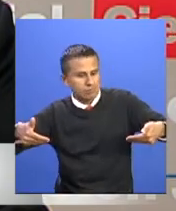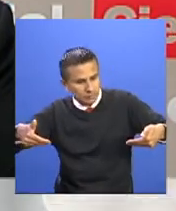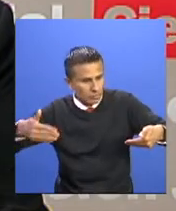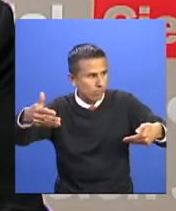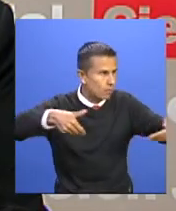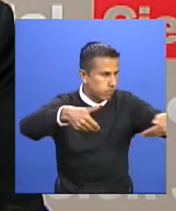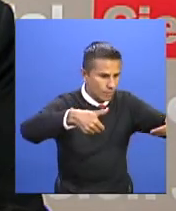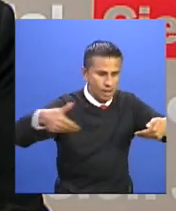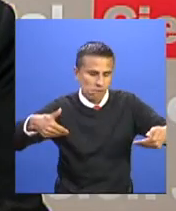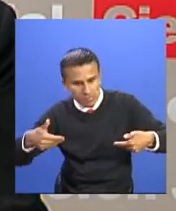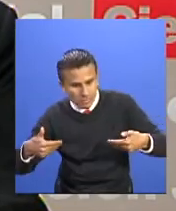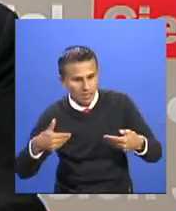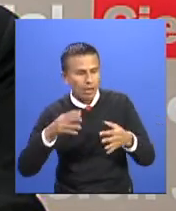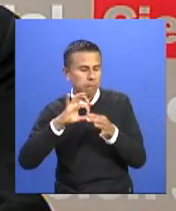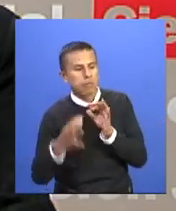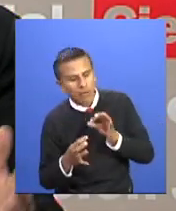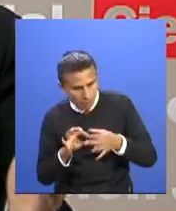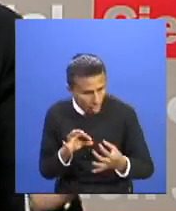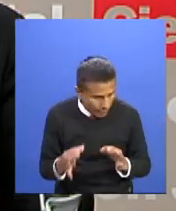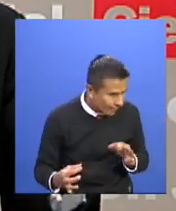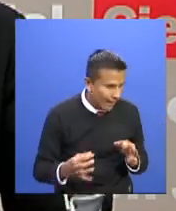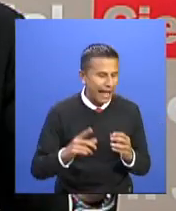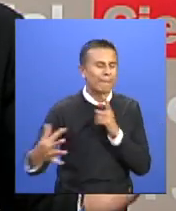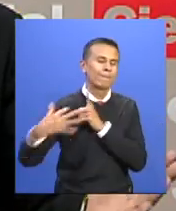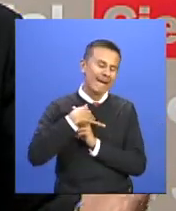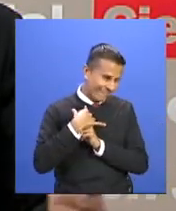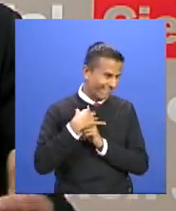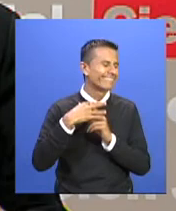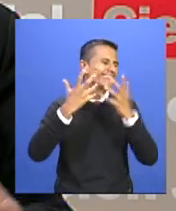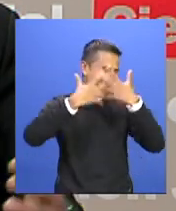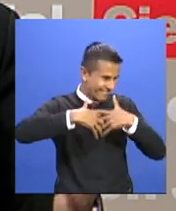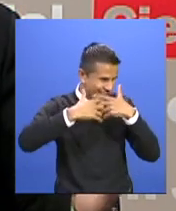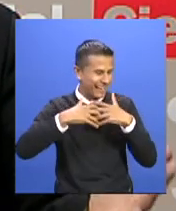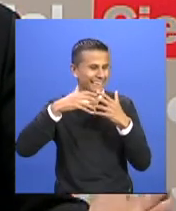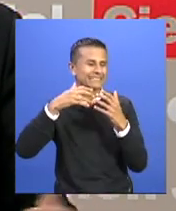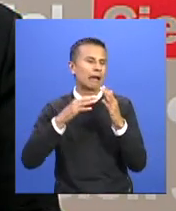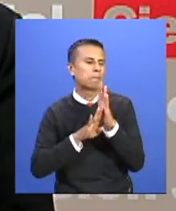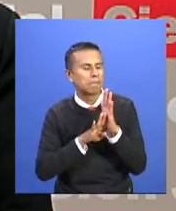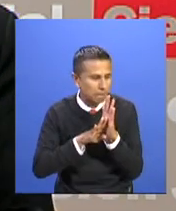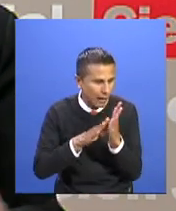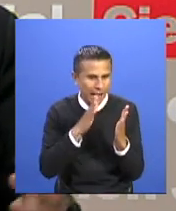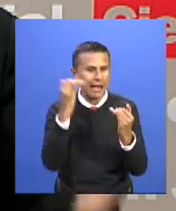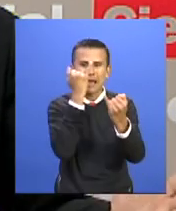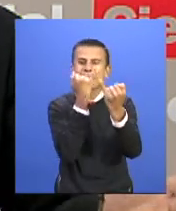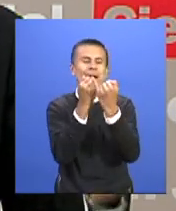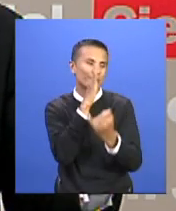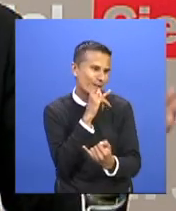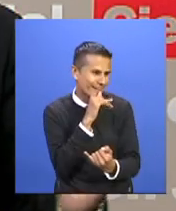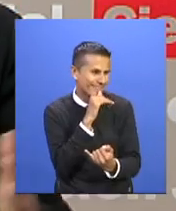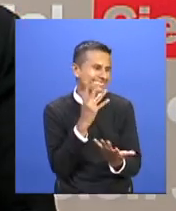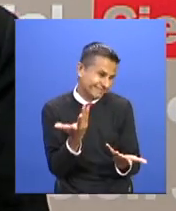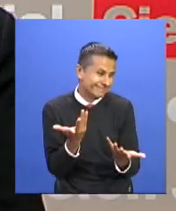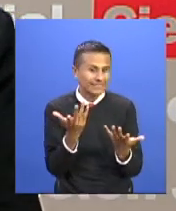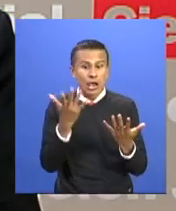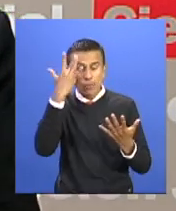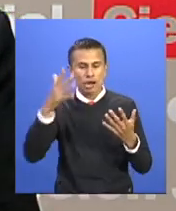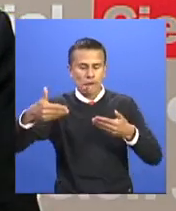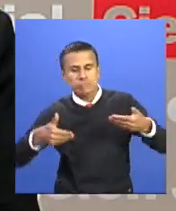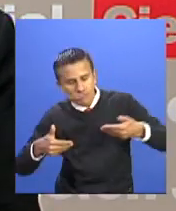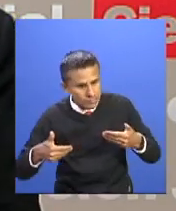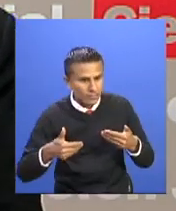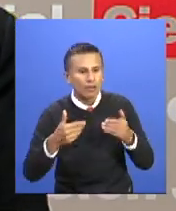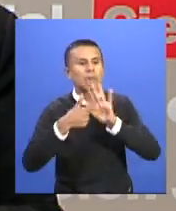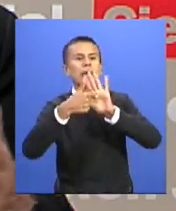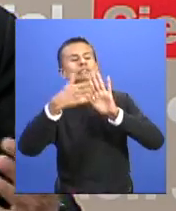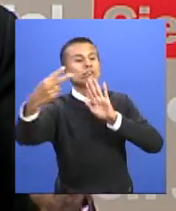la reputación en general, porque eso va a perjudicar el día a día, esa relación que creamos con nuestros clientes, con